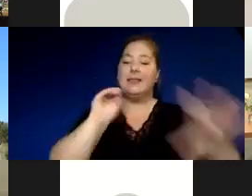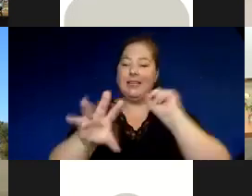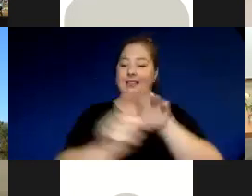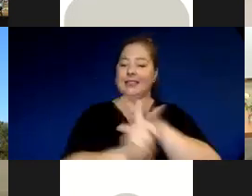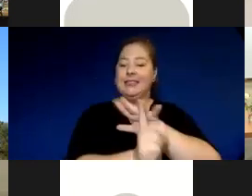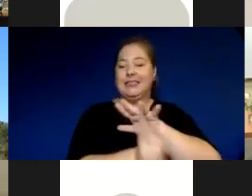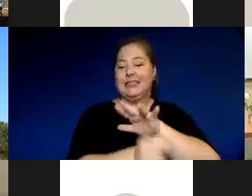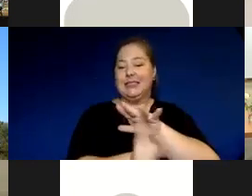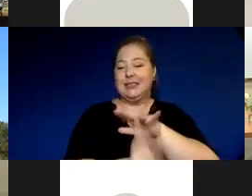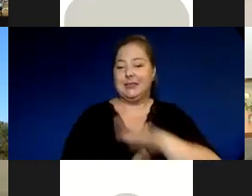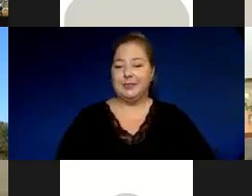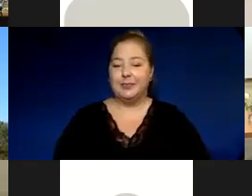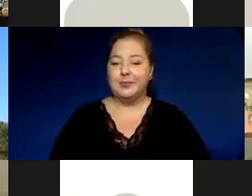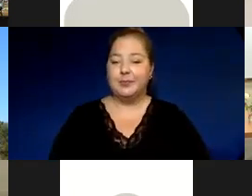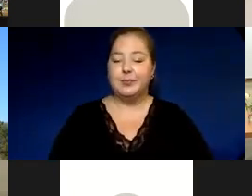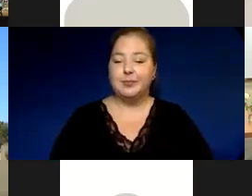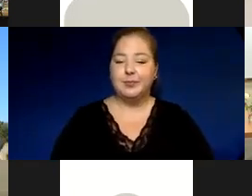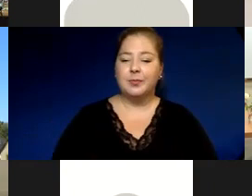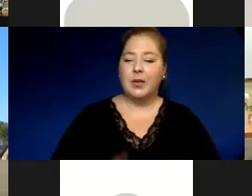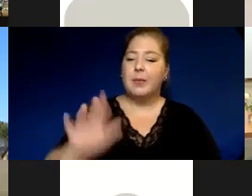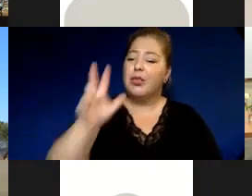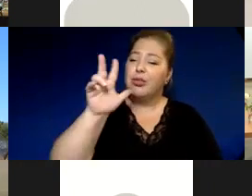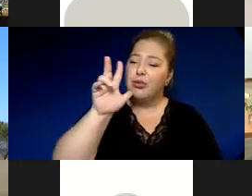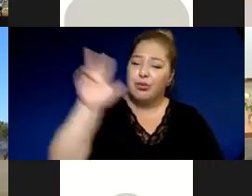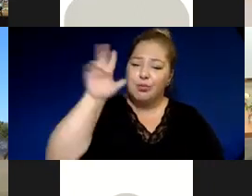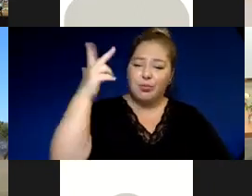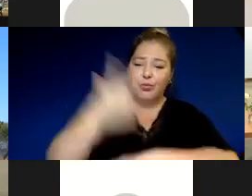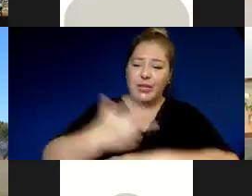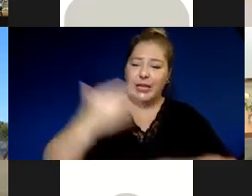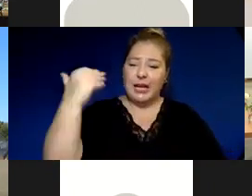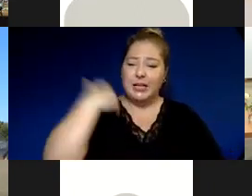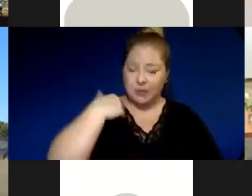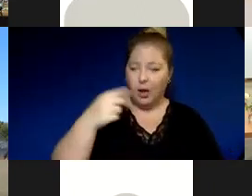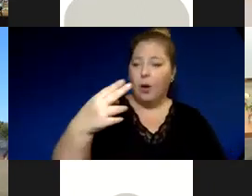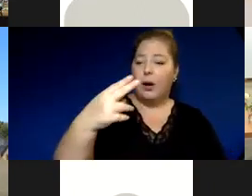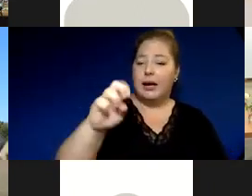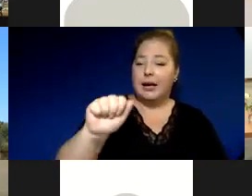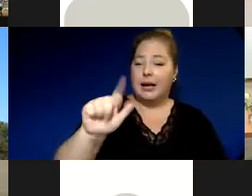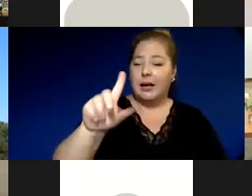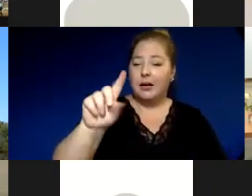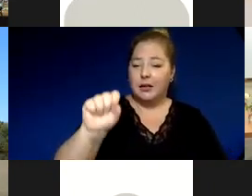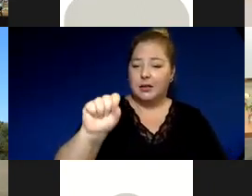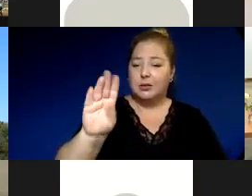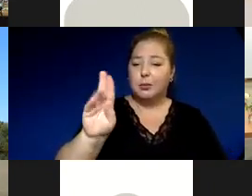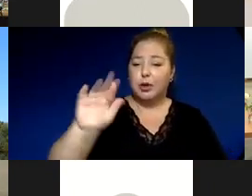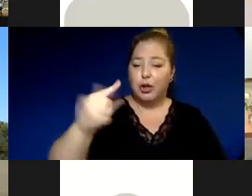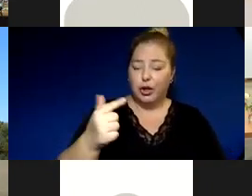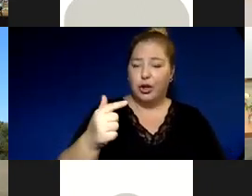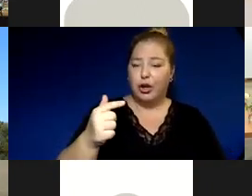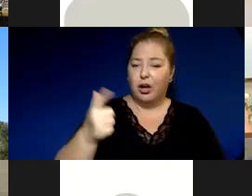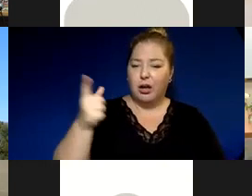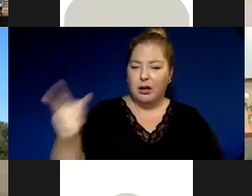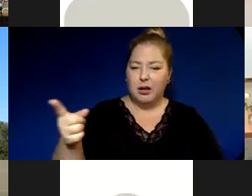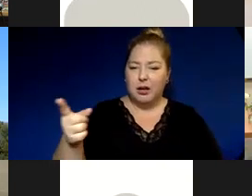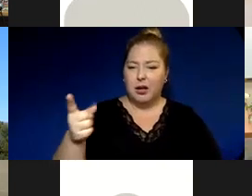Entonces, en Hillsborough, por ejemplo, si es en esa ciudad, aproximadamente son 6 horas